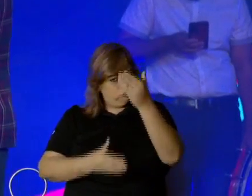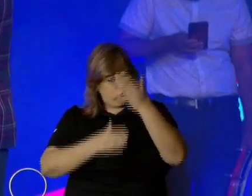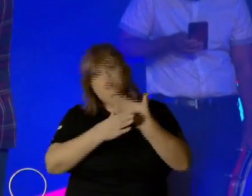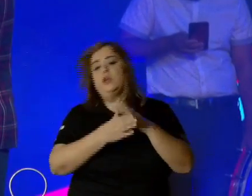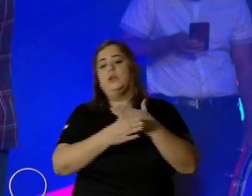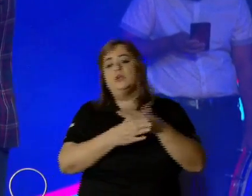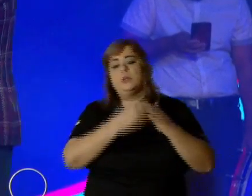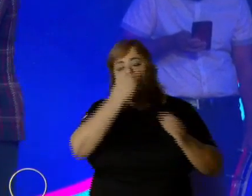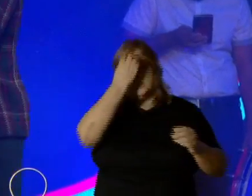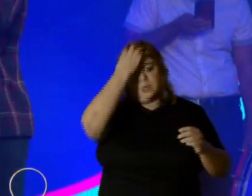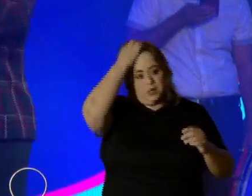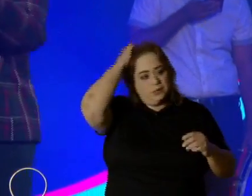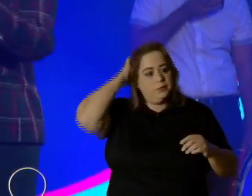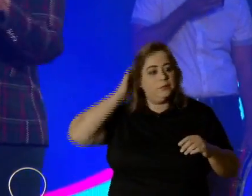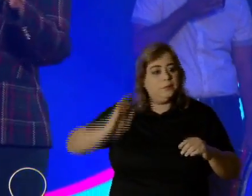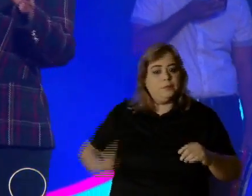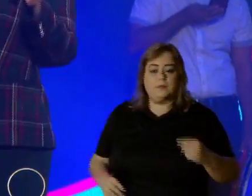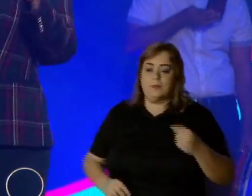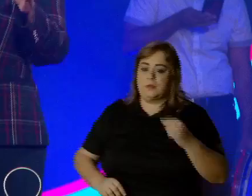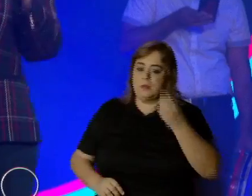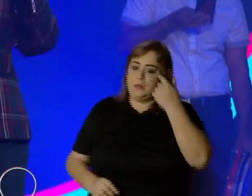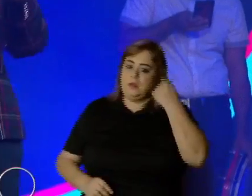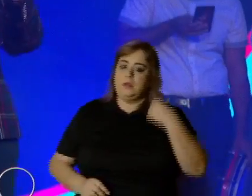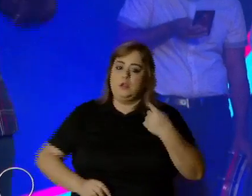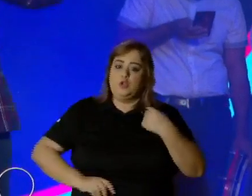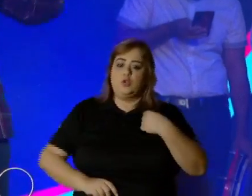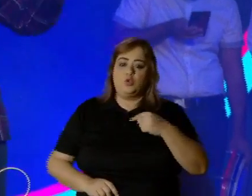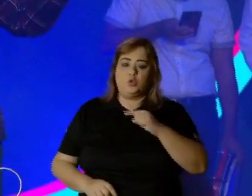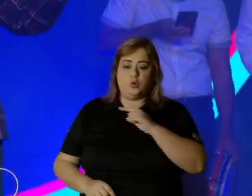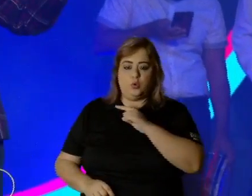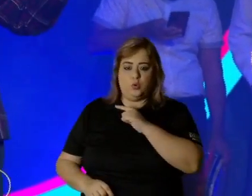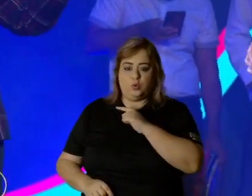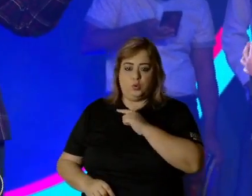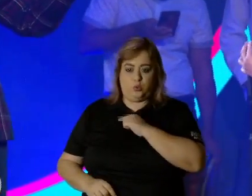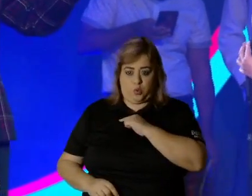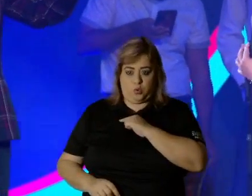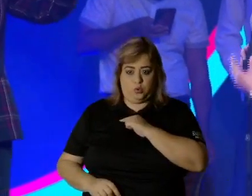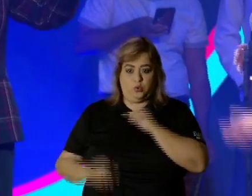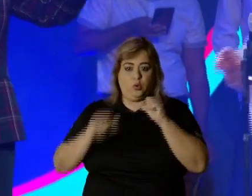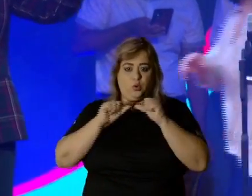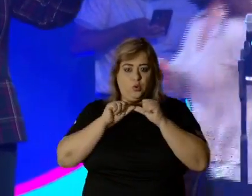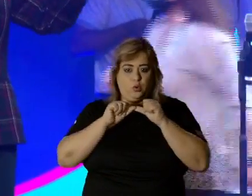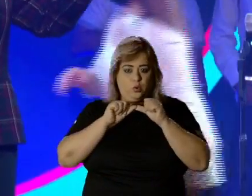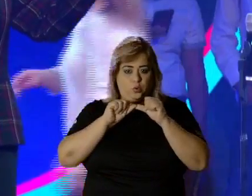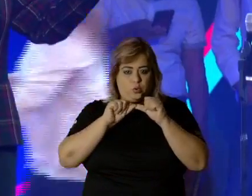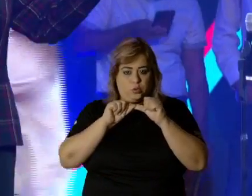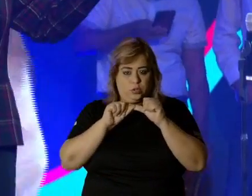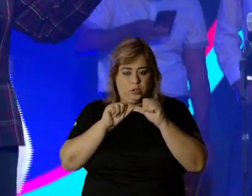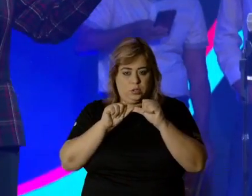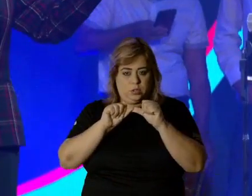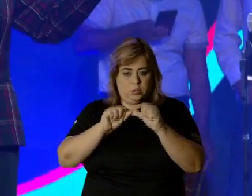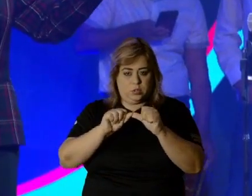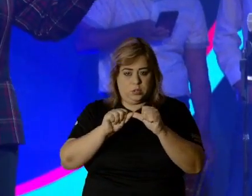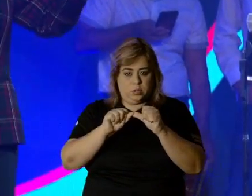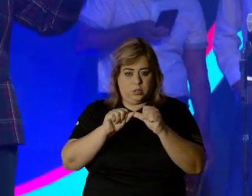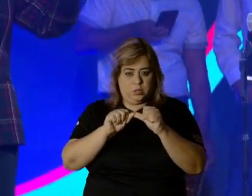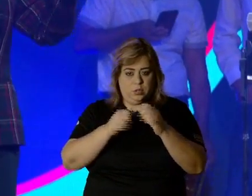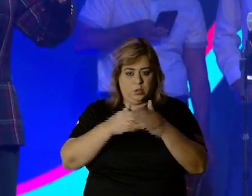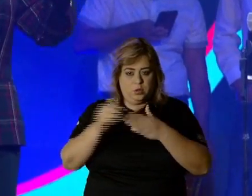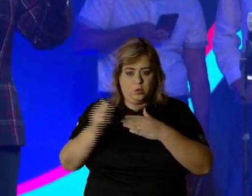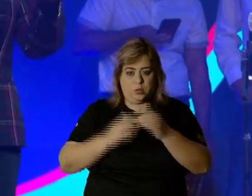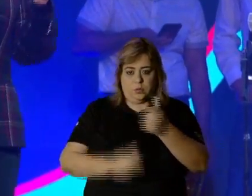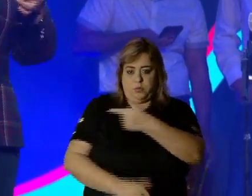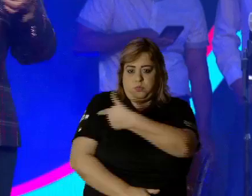usted le echa spray otra vez. Nosotros hemos guardado y estaremos guardando, aun cuando usted se vacune,